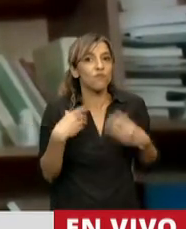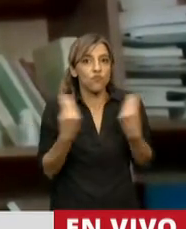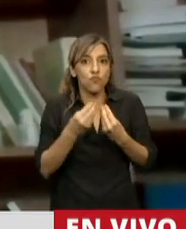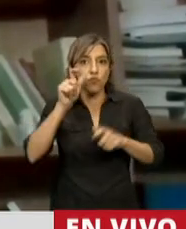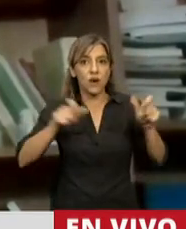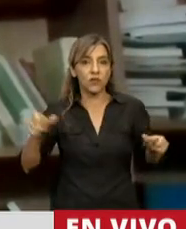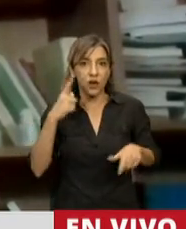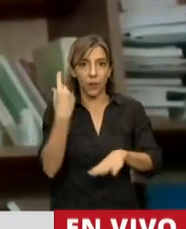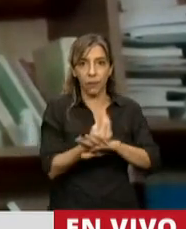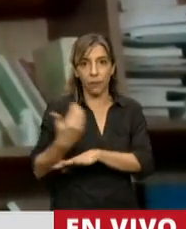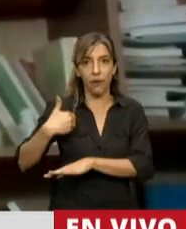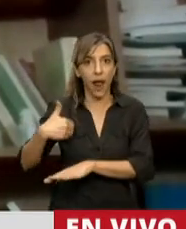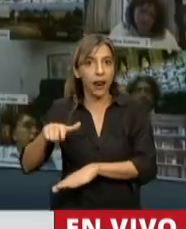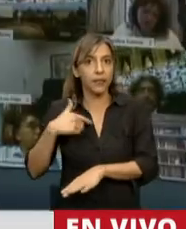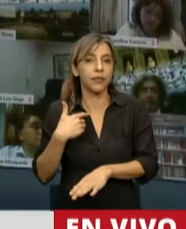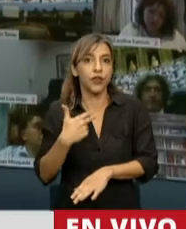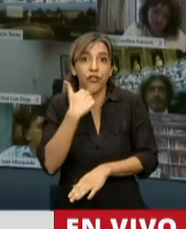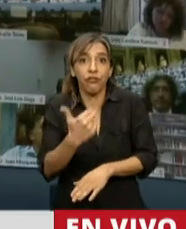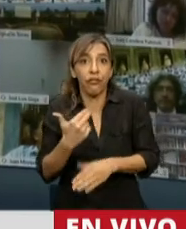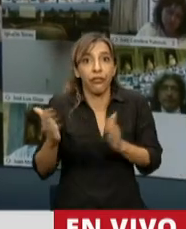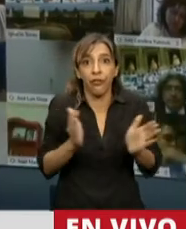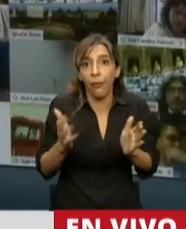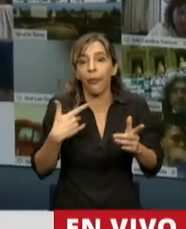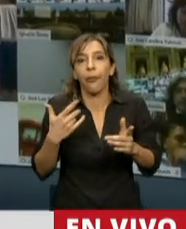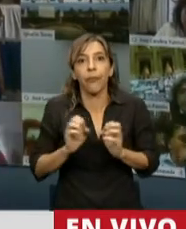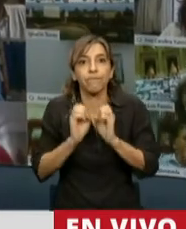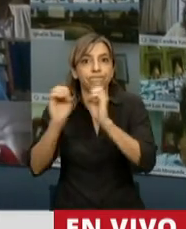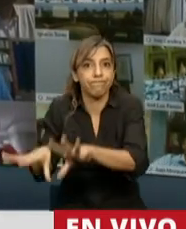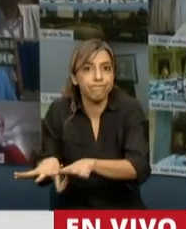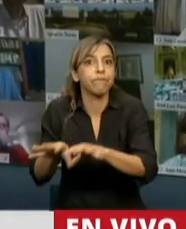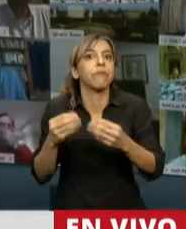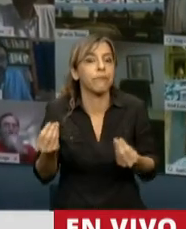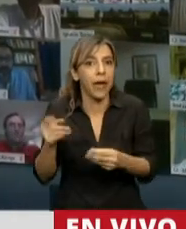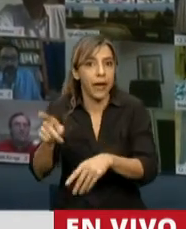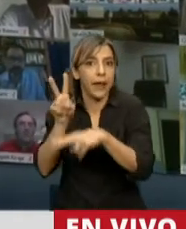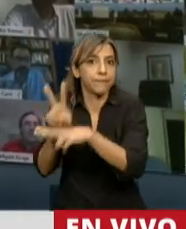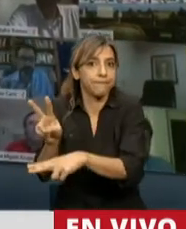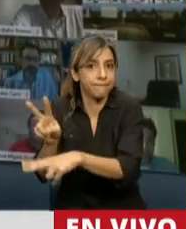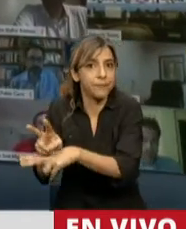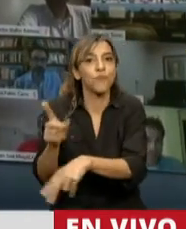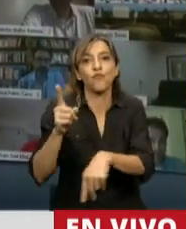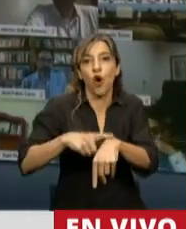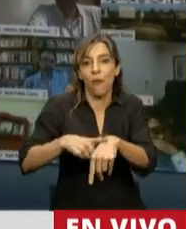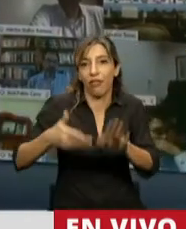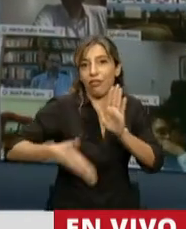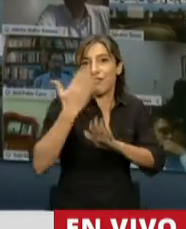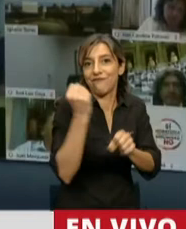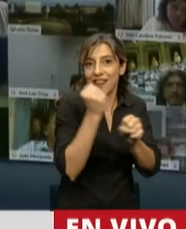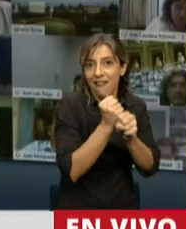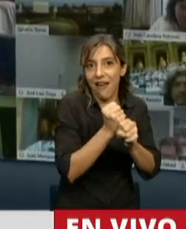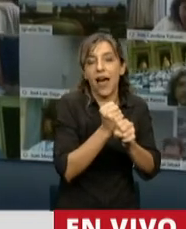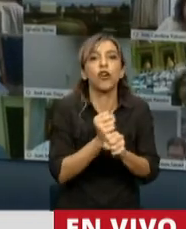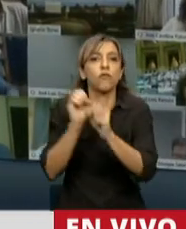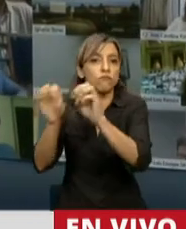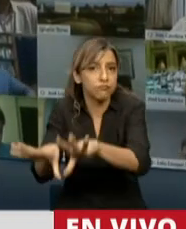y argentinas dejan sus niños, sus niñas a resguardo en tiempos de labor. Son lugares,